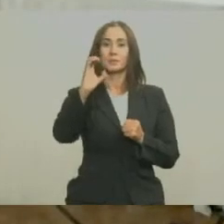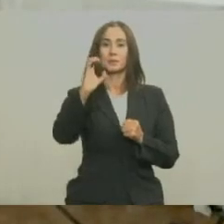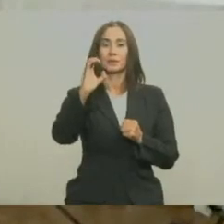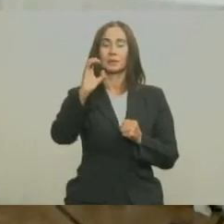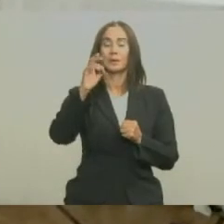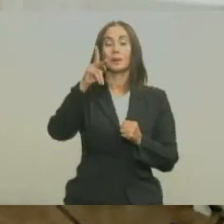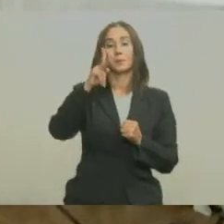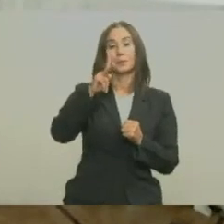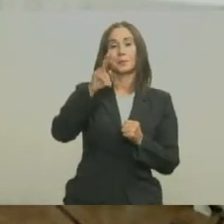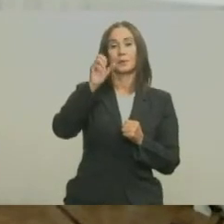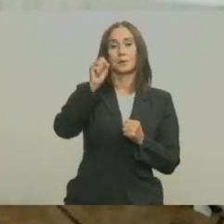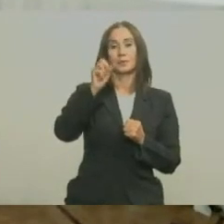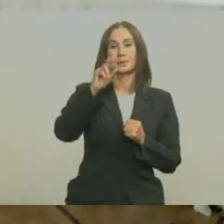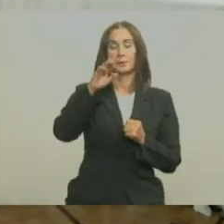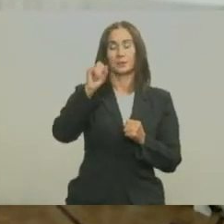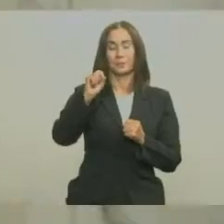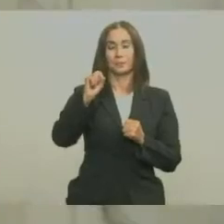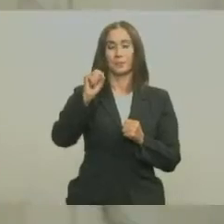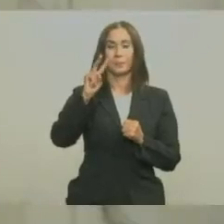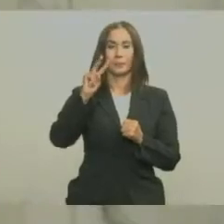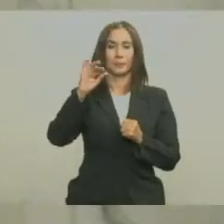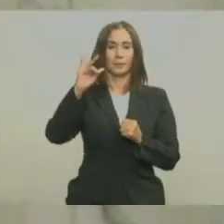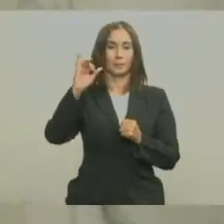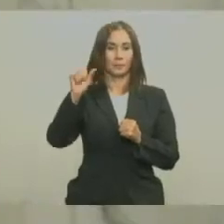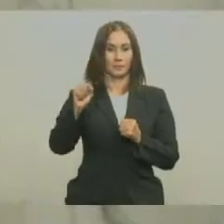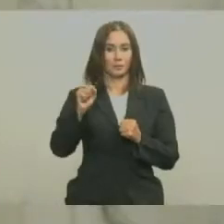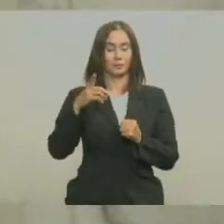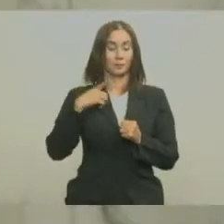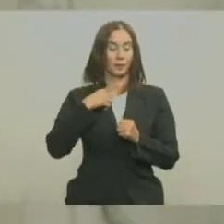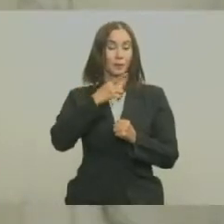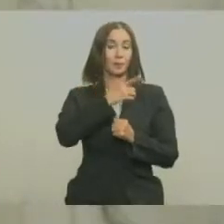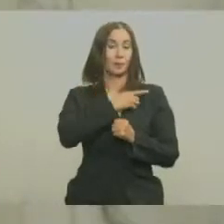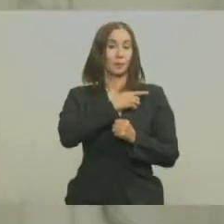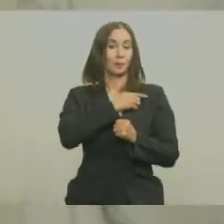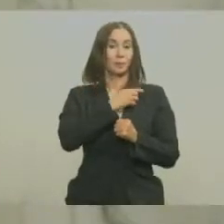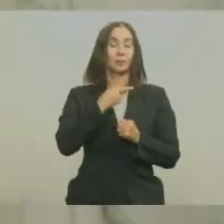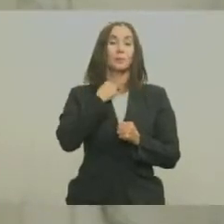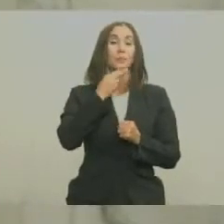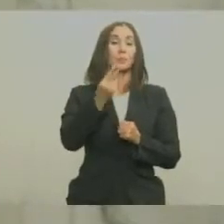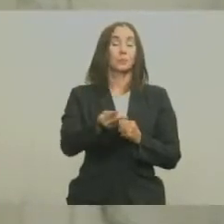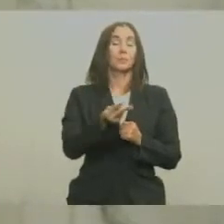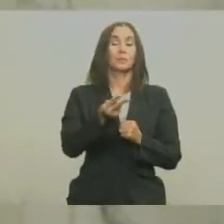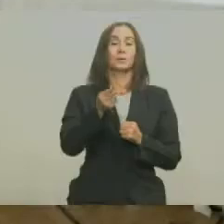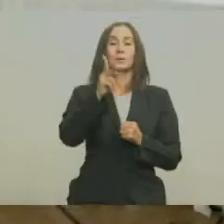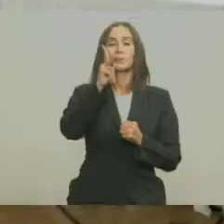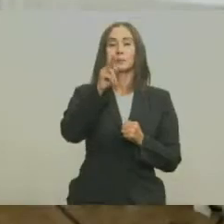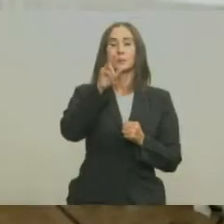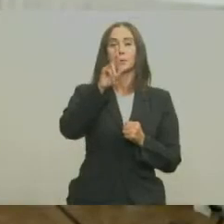PCR y BIS. Diputado Máximo Castro Silverio, vocero del PRSC.